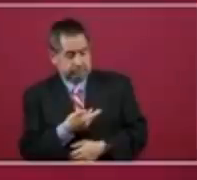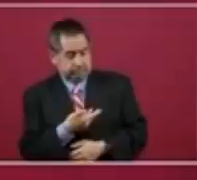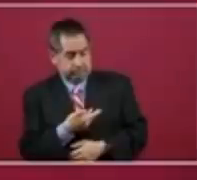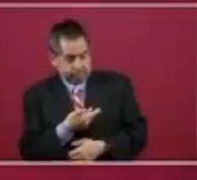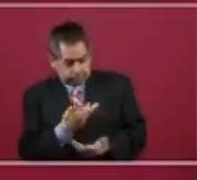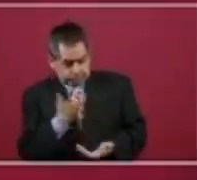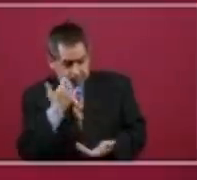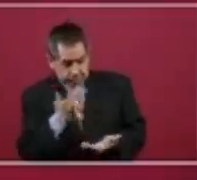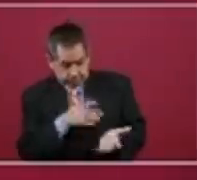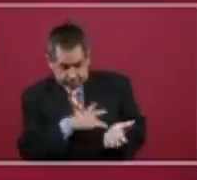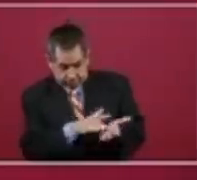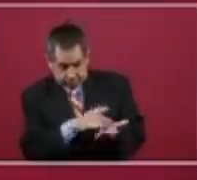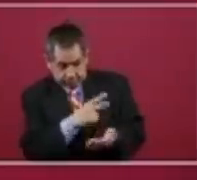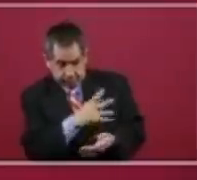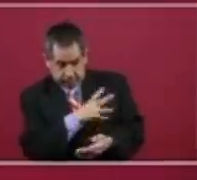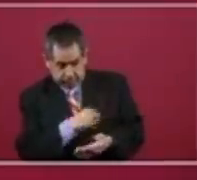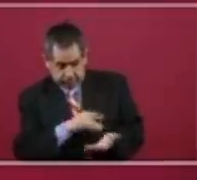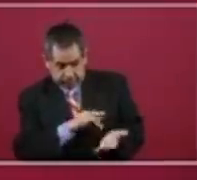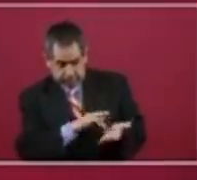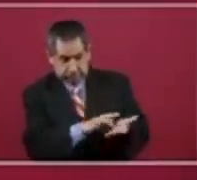apoyo para su hijo